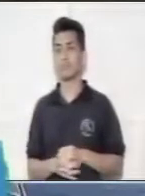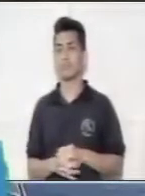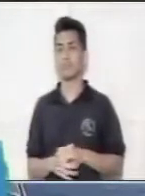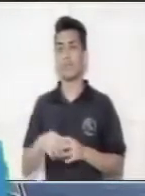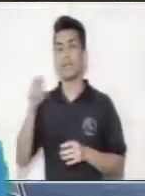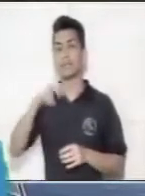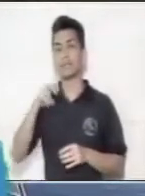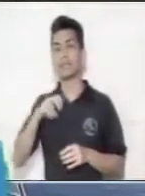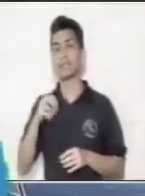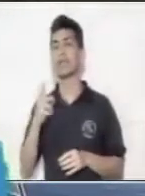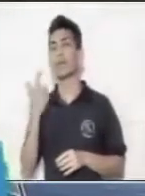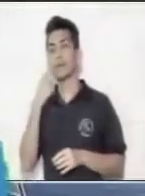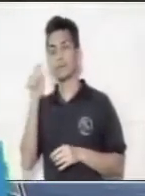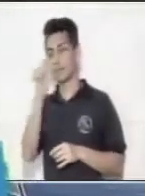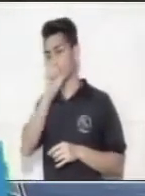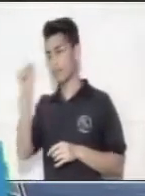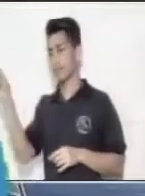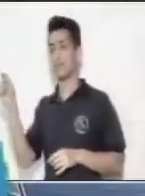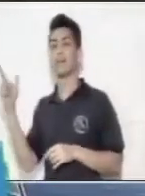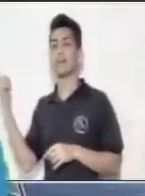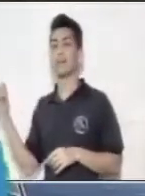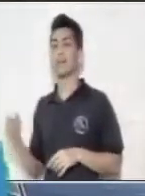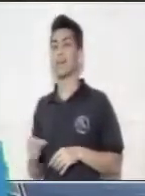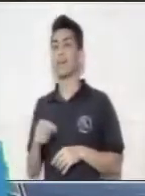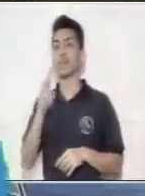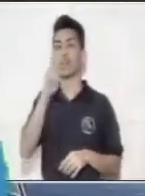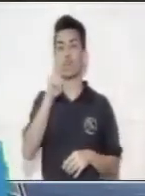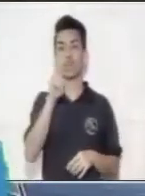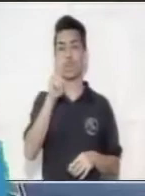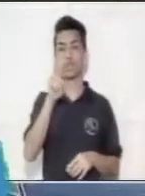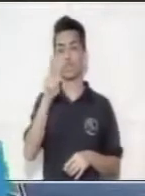por ejemplo, si nos dicen caminemos 2 kilómetros